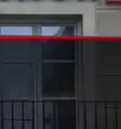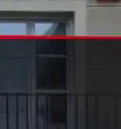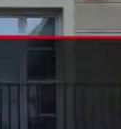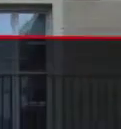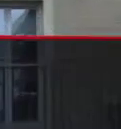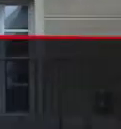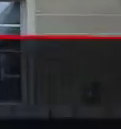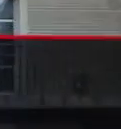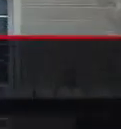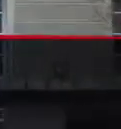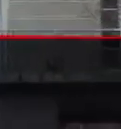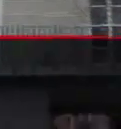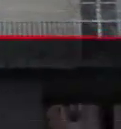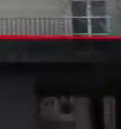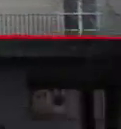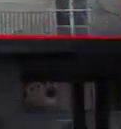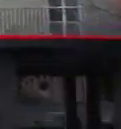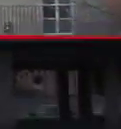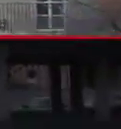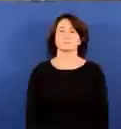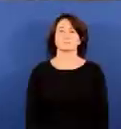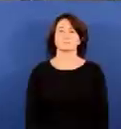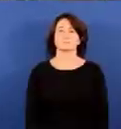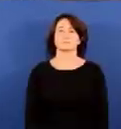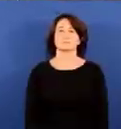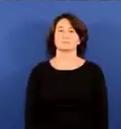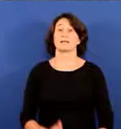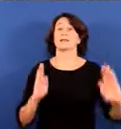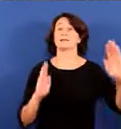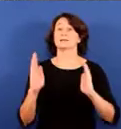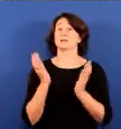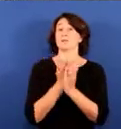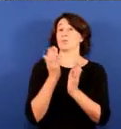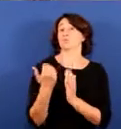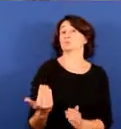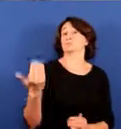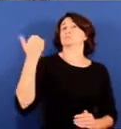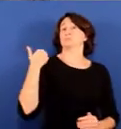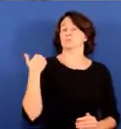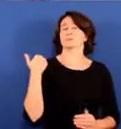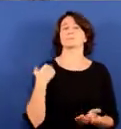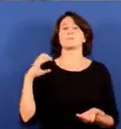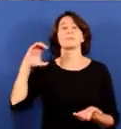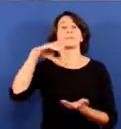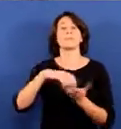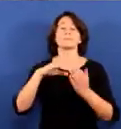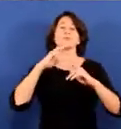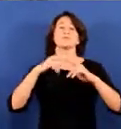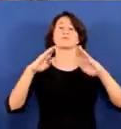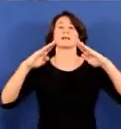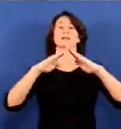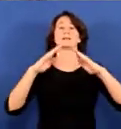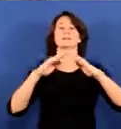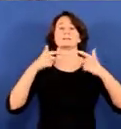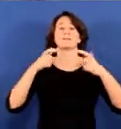Durante el pasado curso, más de 5.000 personas visitaron la Casa del Euskera, situada en el barrio bilbaíno de San Ignacio. Sus puertas están abiertas a